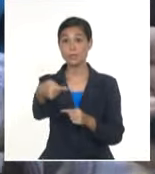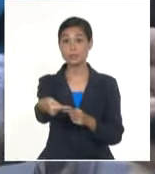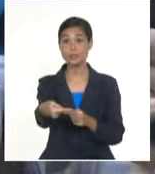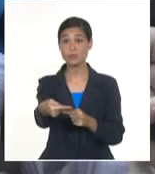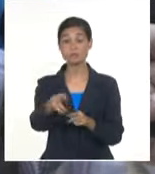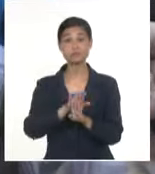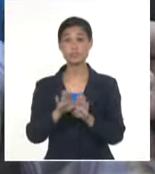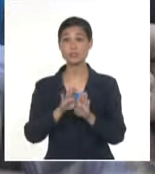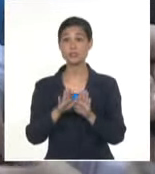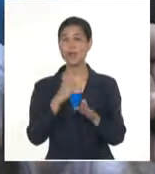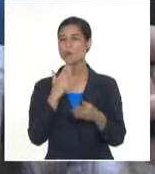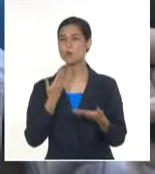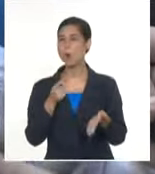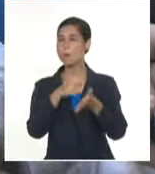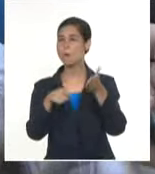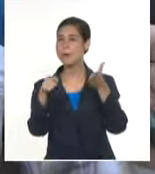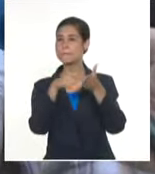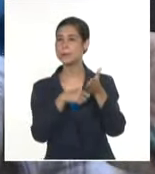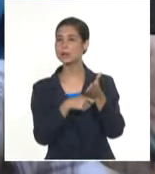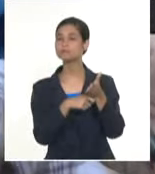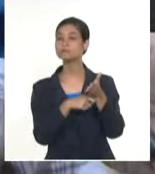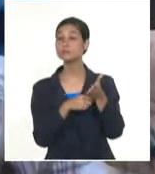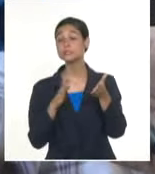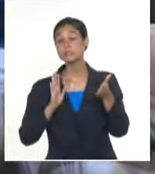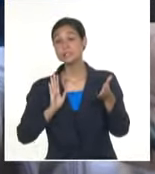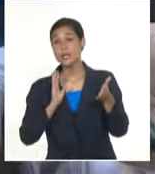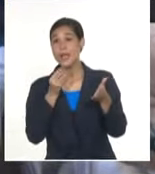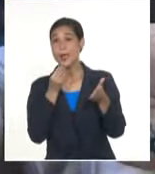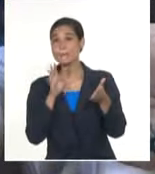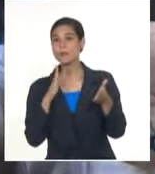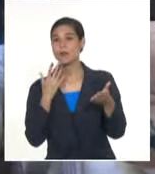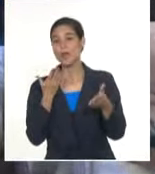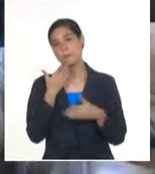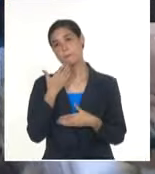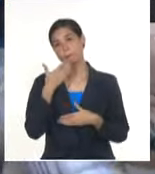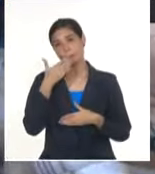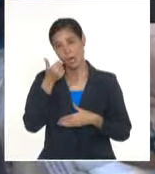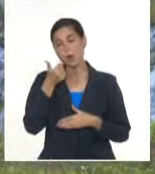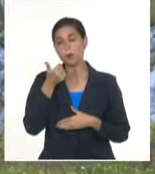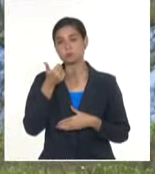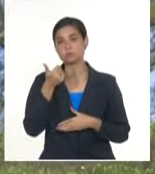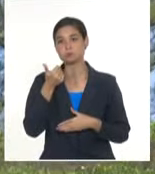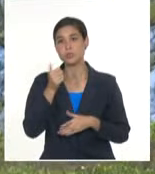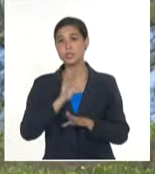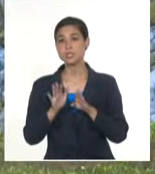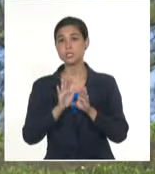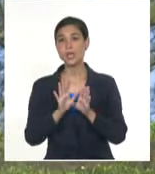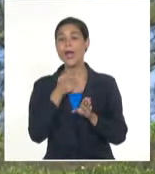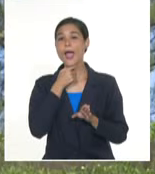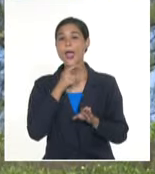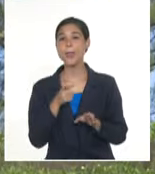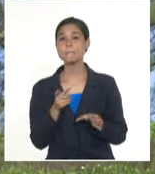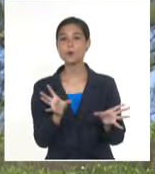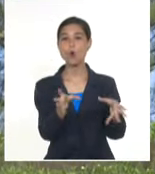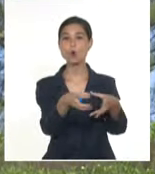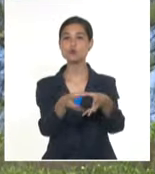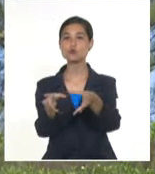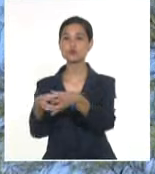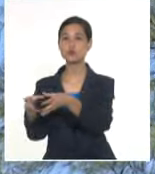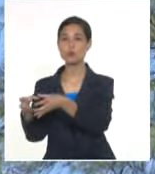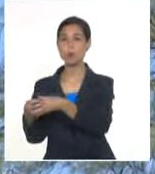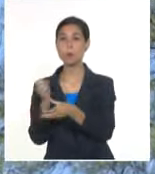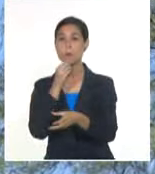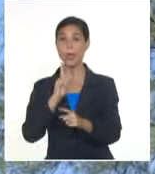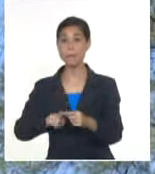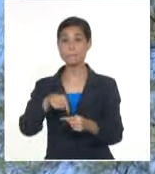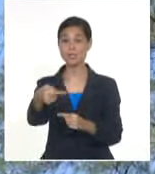ya estamos estimando que comience a notarse la mejoría, porque deben ya empezar a entrar unidades generadoras en el transcurso de